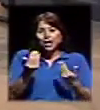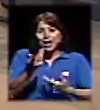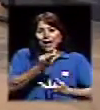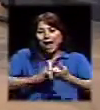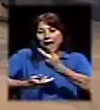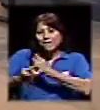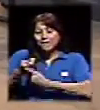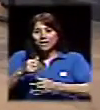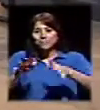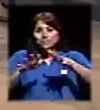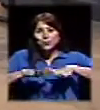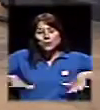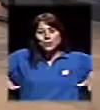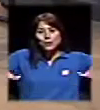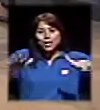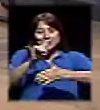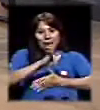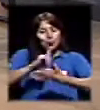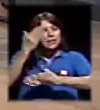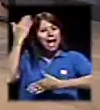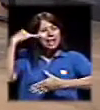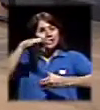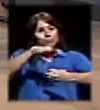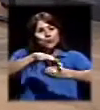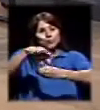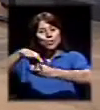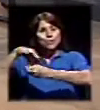Por supuesto que estamos hablando de